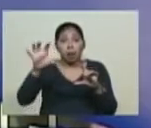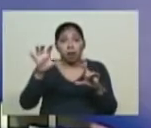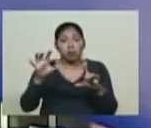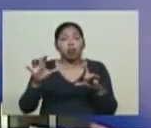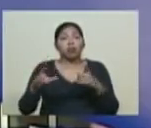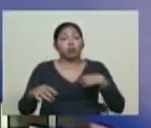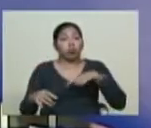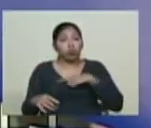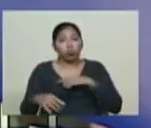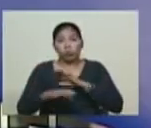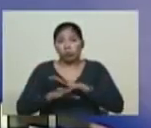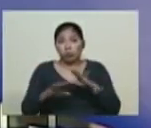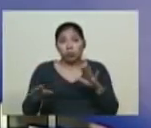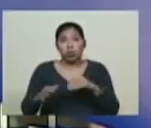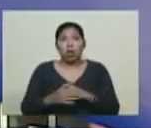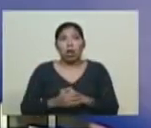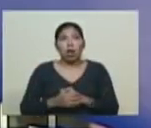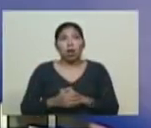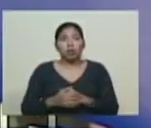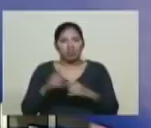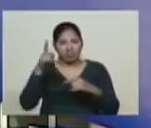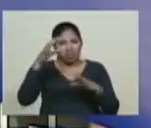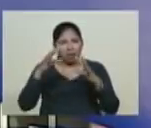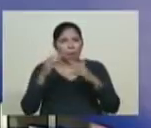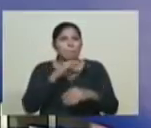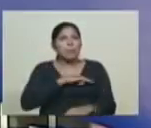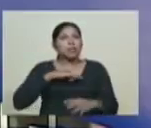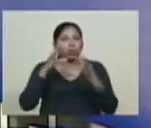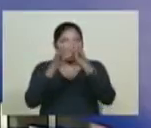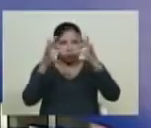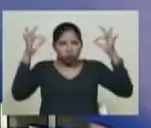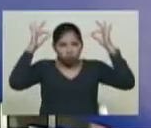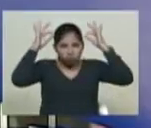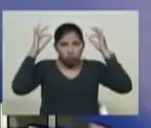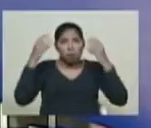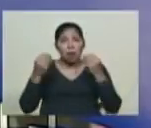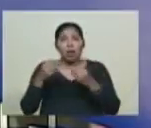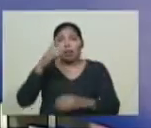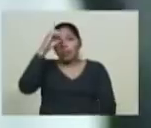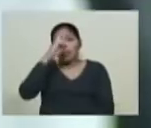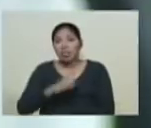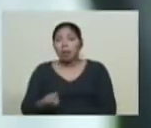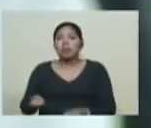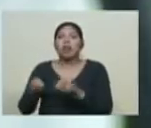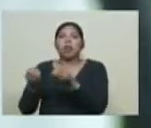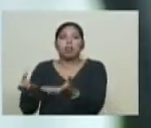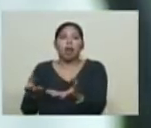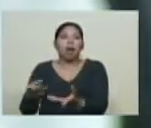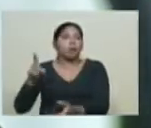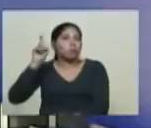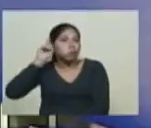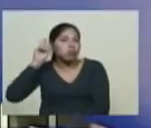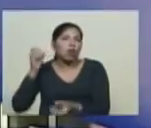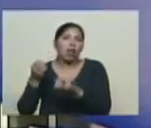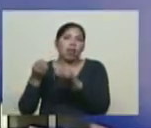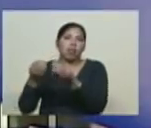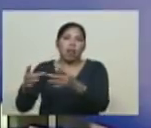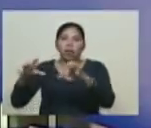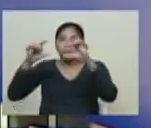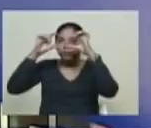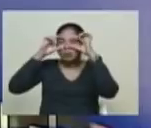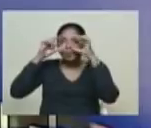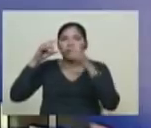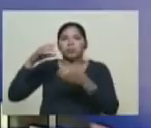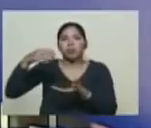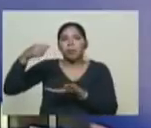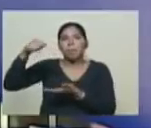certificando la misión José Gregorio Hernández a todas las personas que tengan alguna discapacidad para recibir su bono